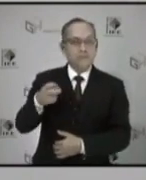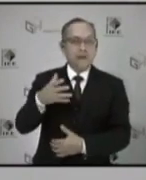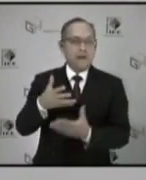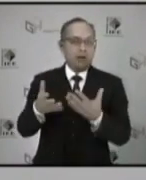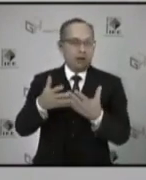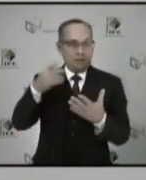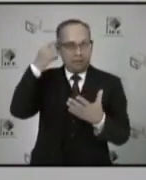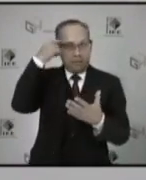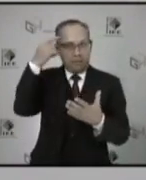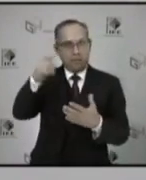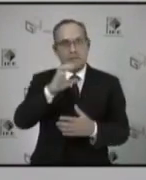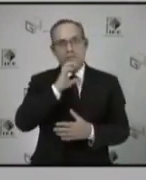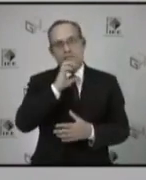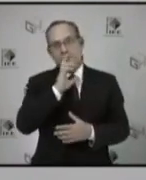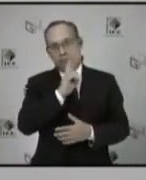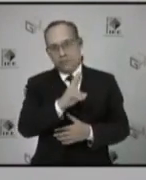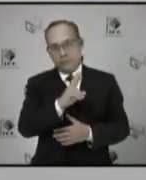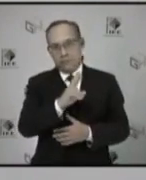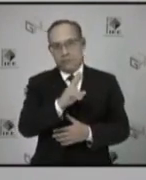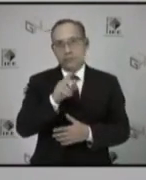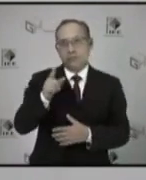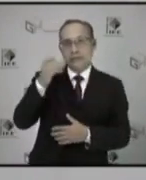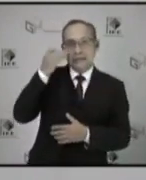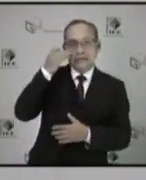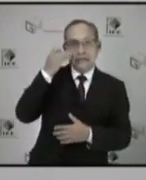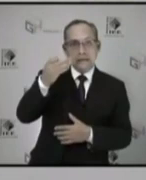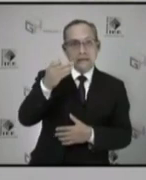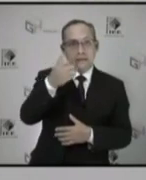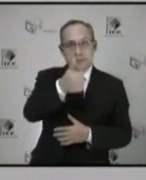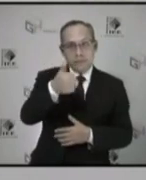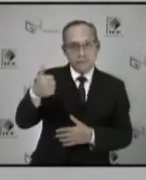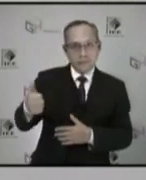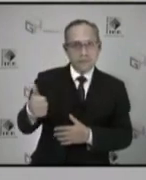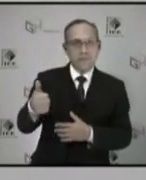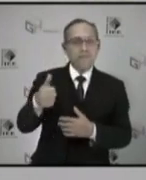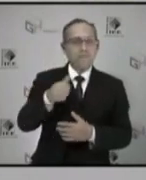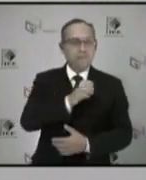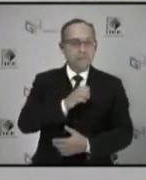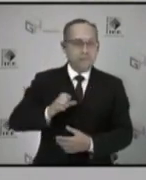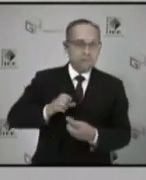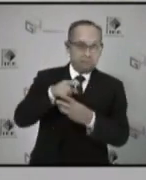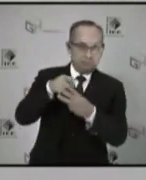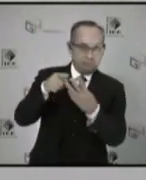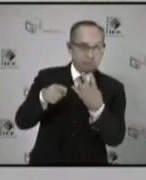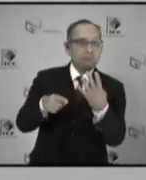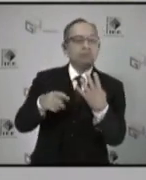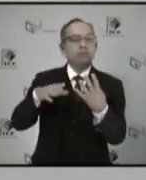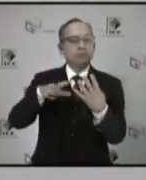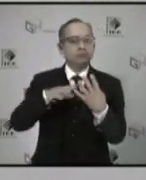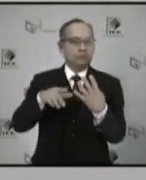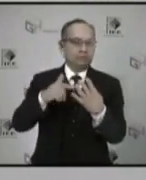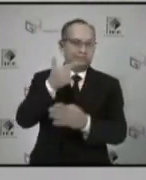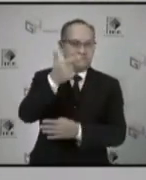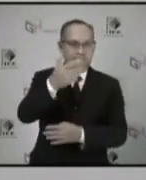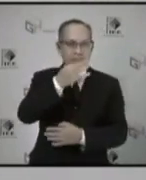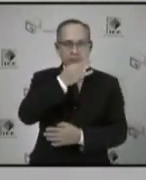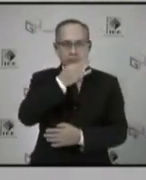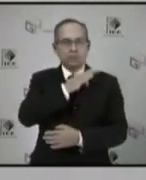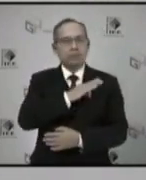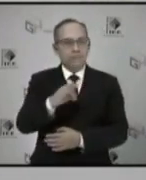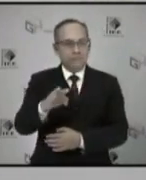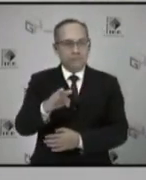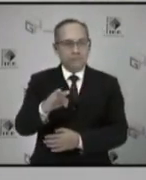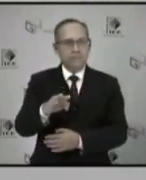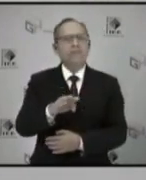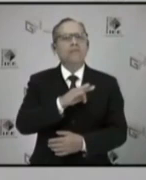de 7 minutos que va a ser administrada de forma particular, contemplando que en cada bloque podrán hacer además uso del